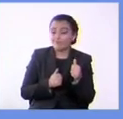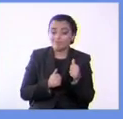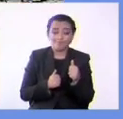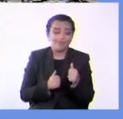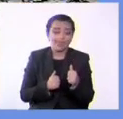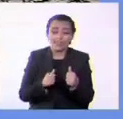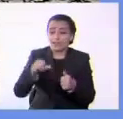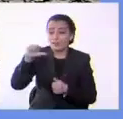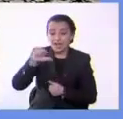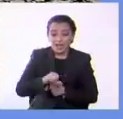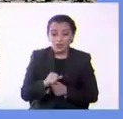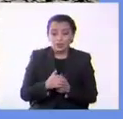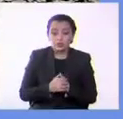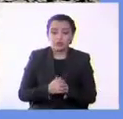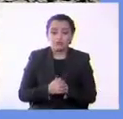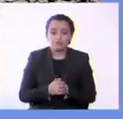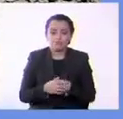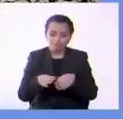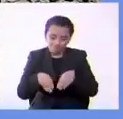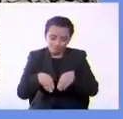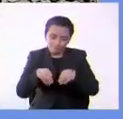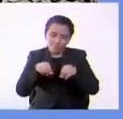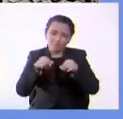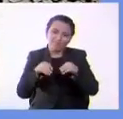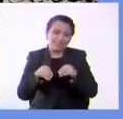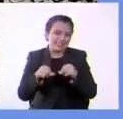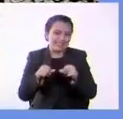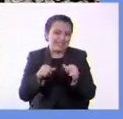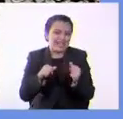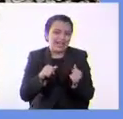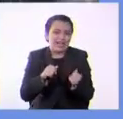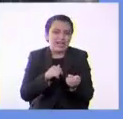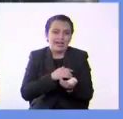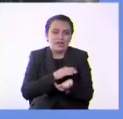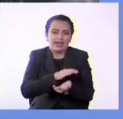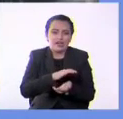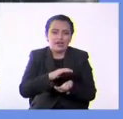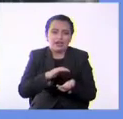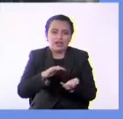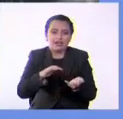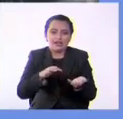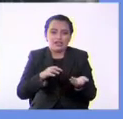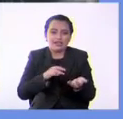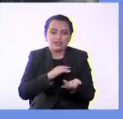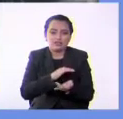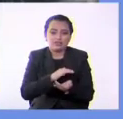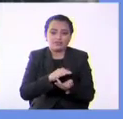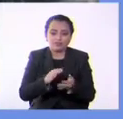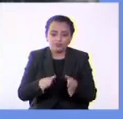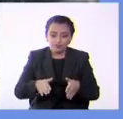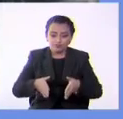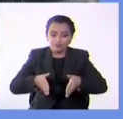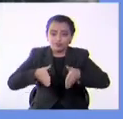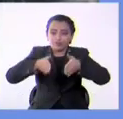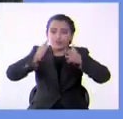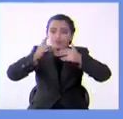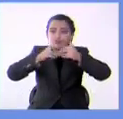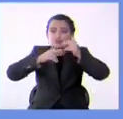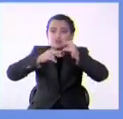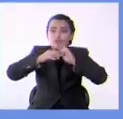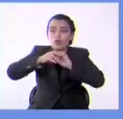ejemplo, el daño que se puede generar al suelo, al medio ambiente, las construcciones, la